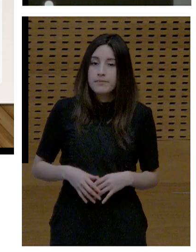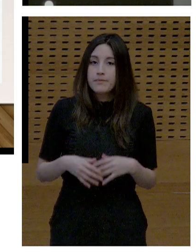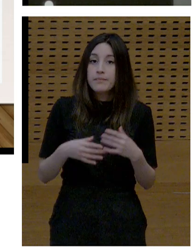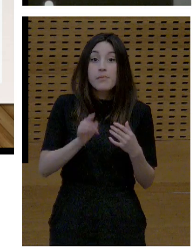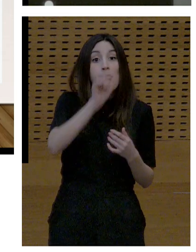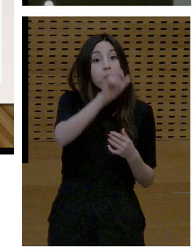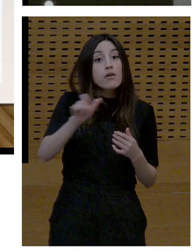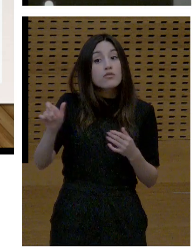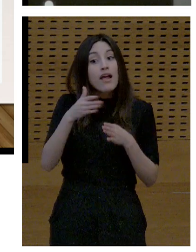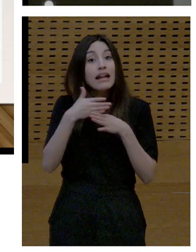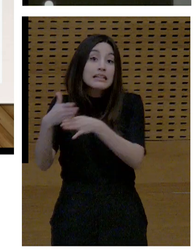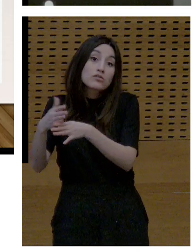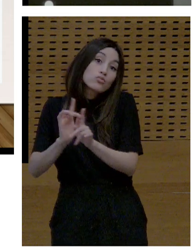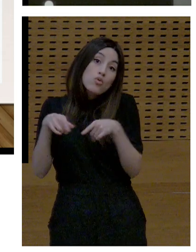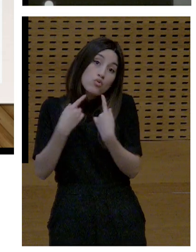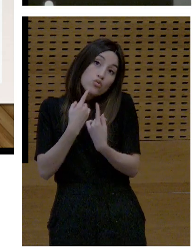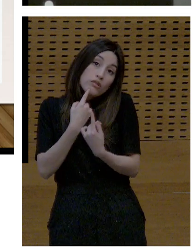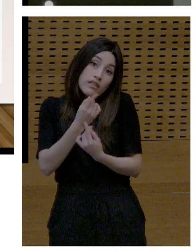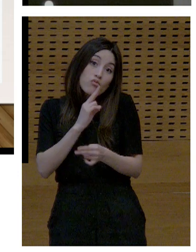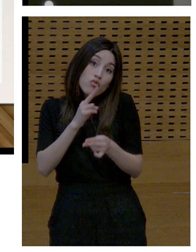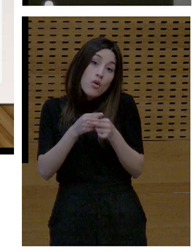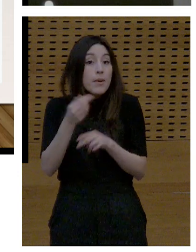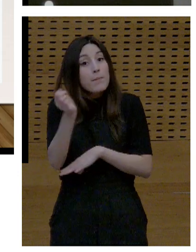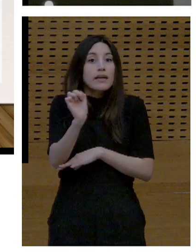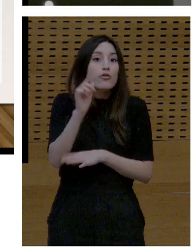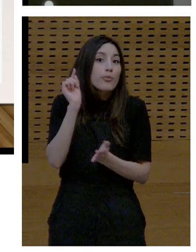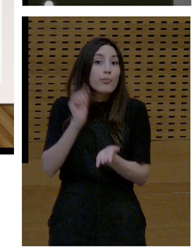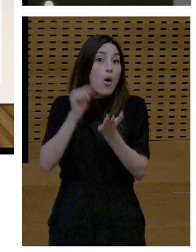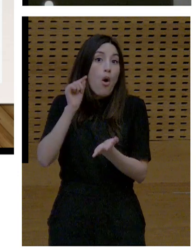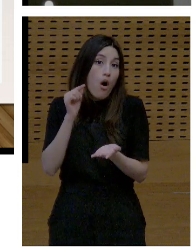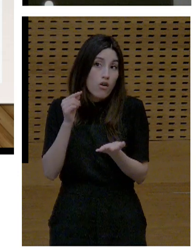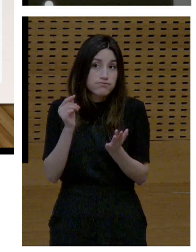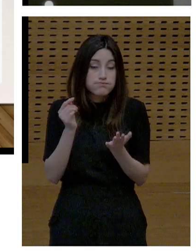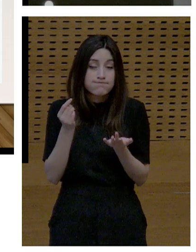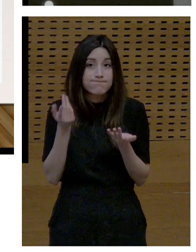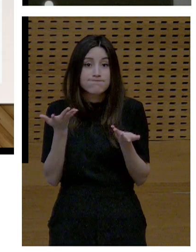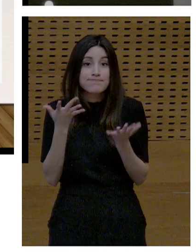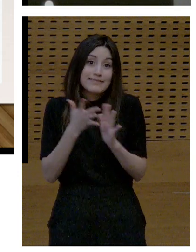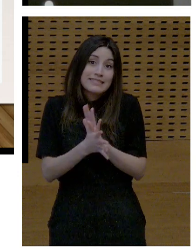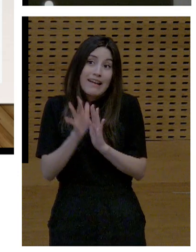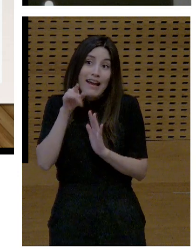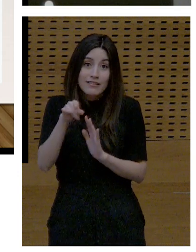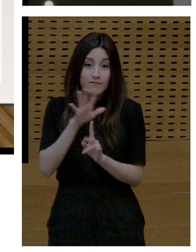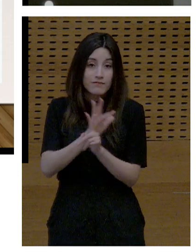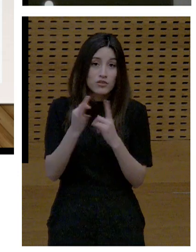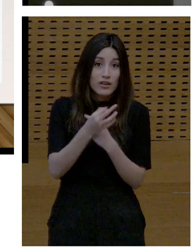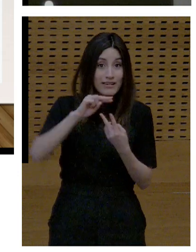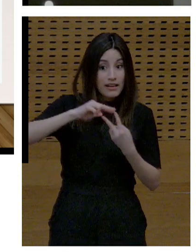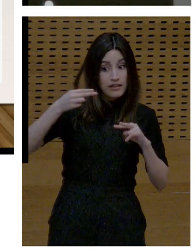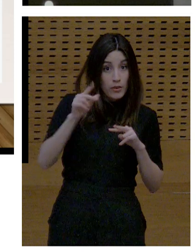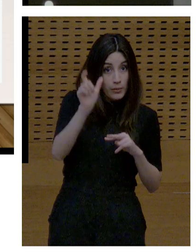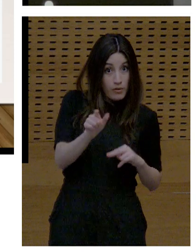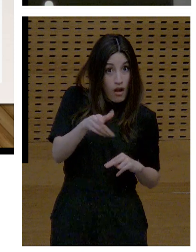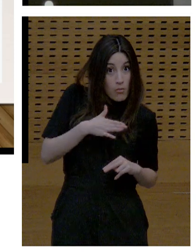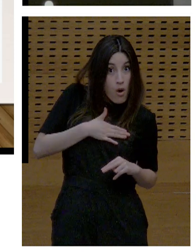las personas es lo que llamamos Parkinson esporádico, en los que se combina, lo que os digo, pues factores genéticos de esa persona